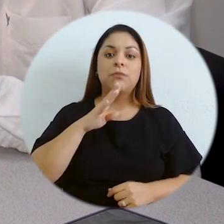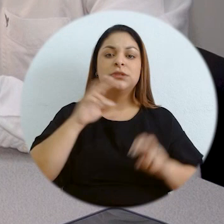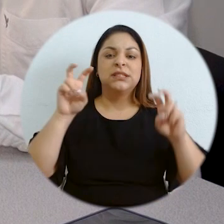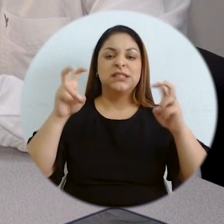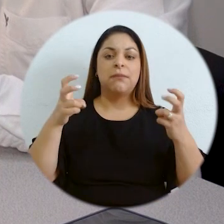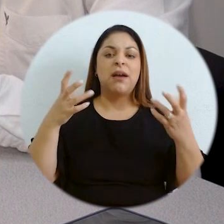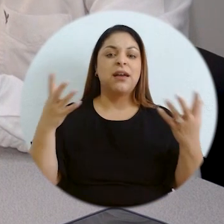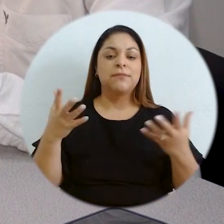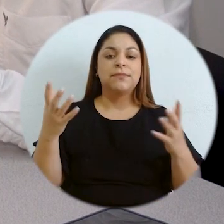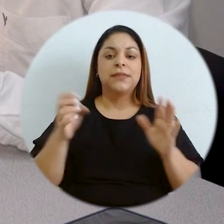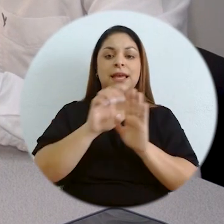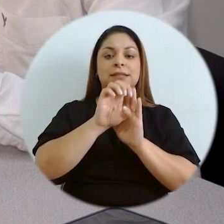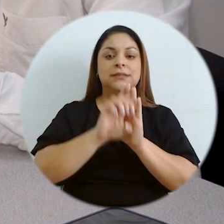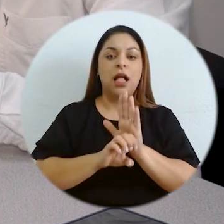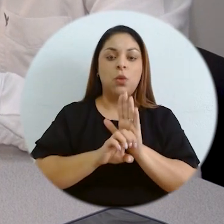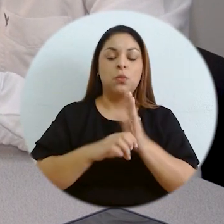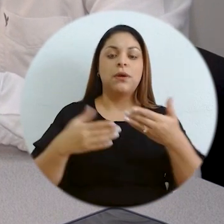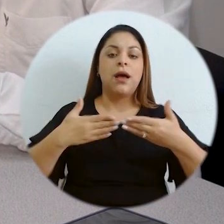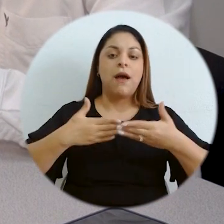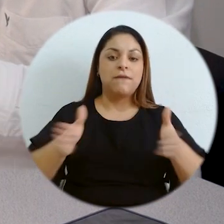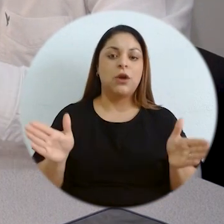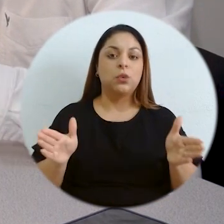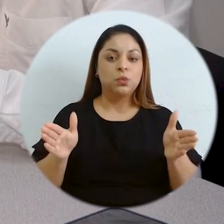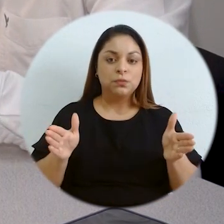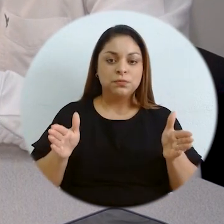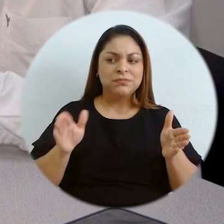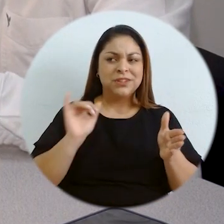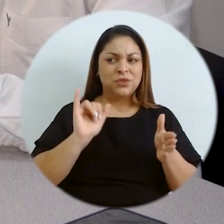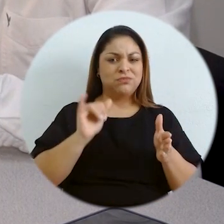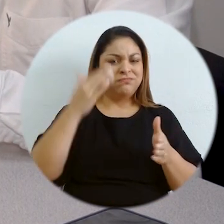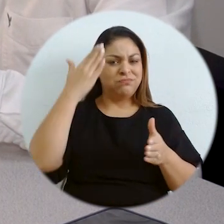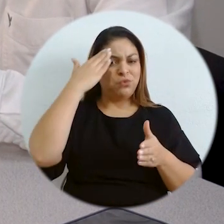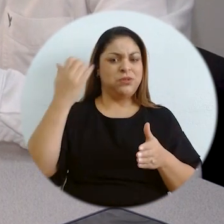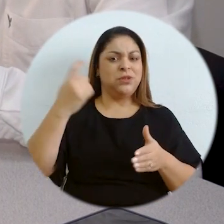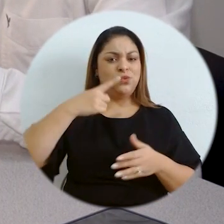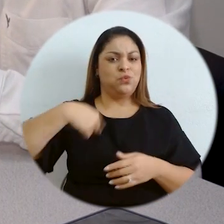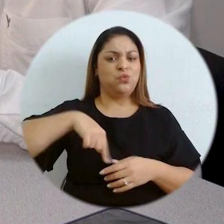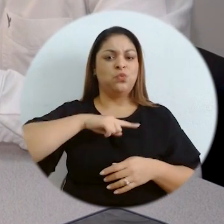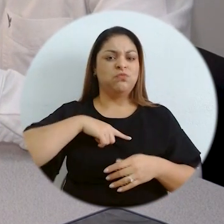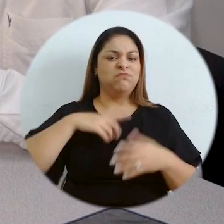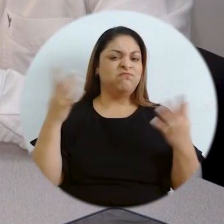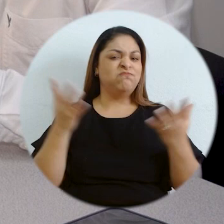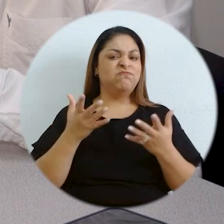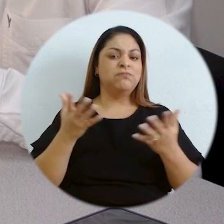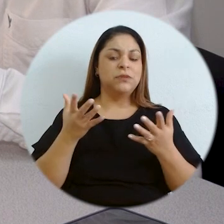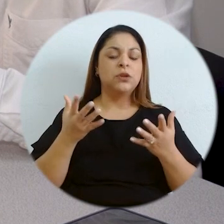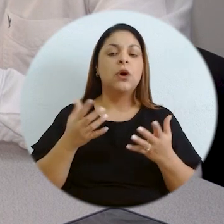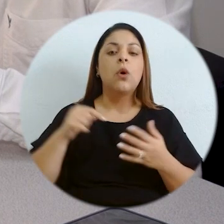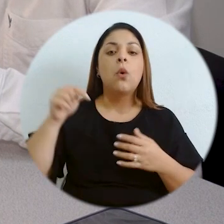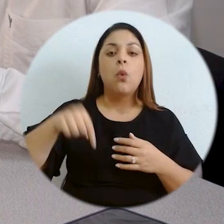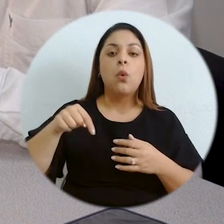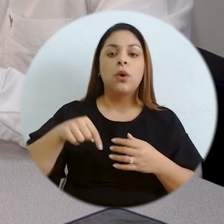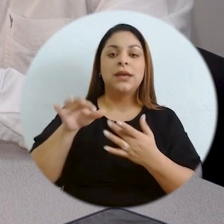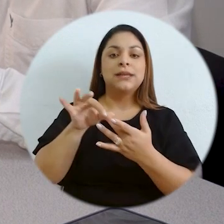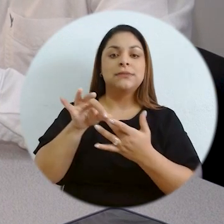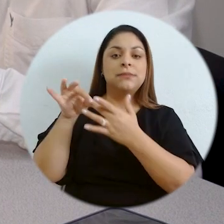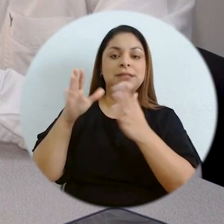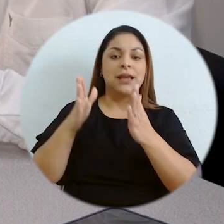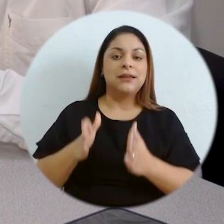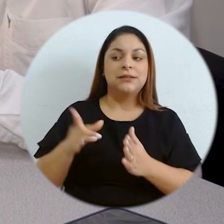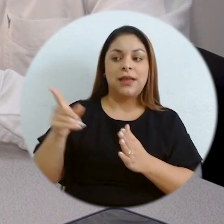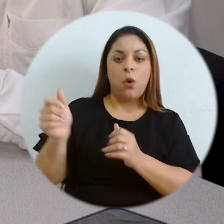abierto. Trataremos de comprender por qué este es un tema que tiene que ver con todos nosotros y para descifrarlo nos